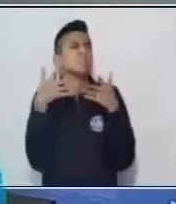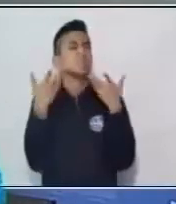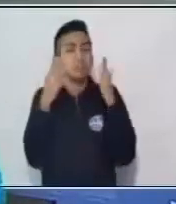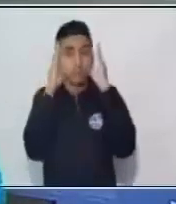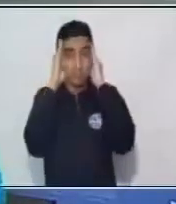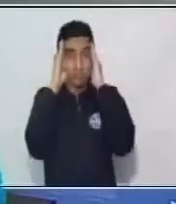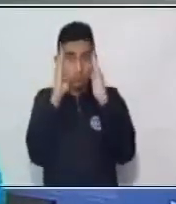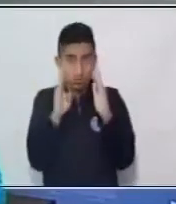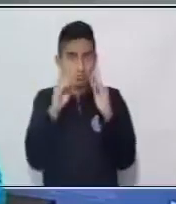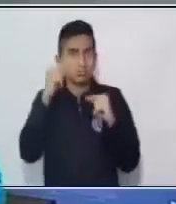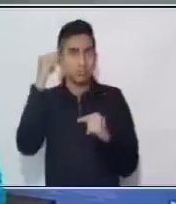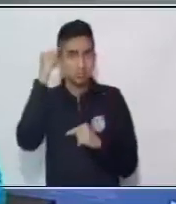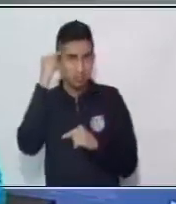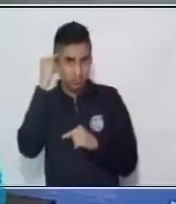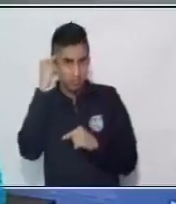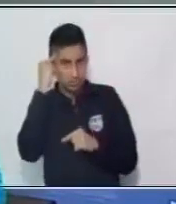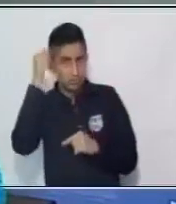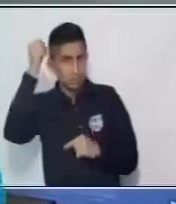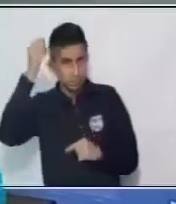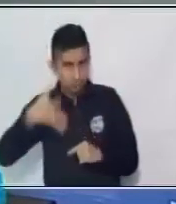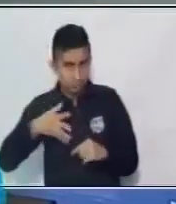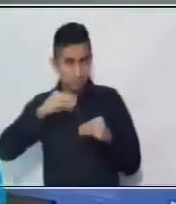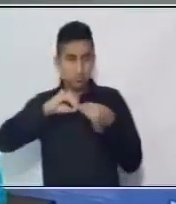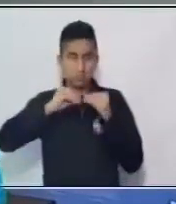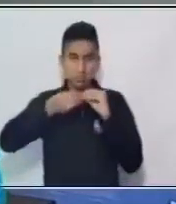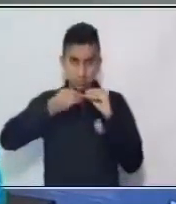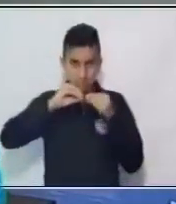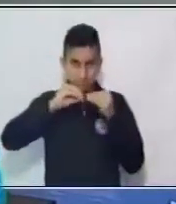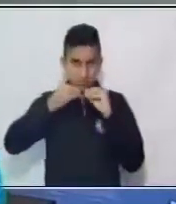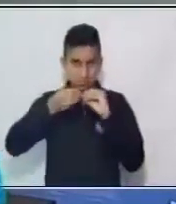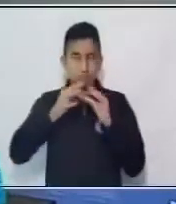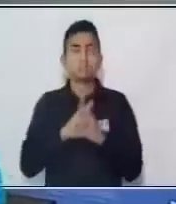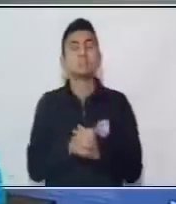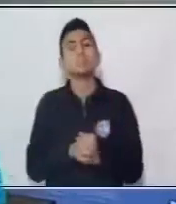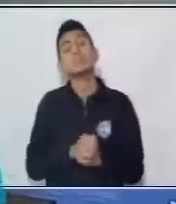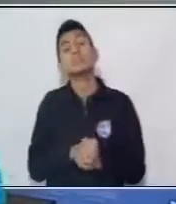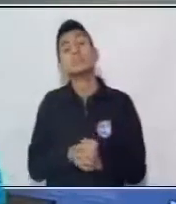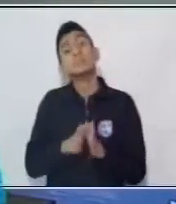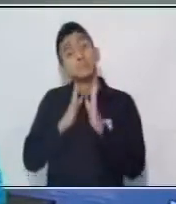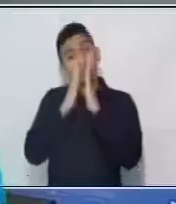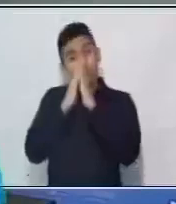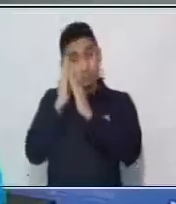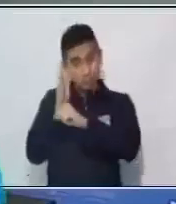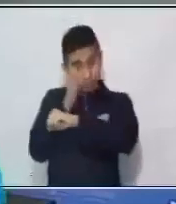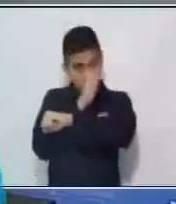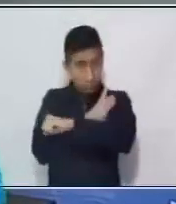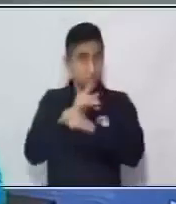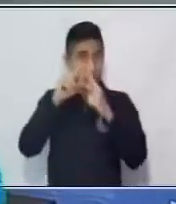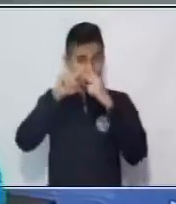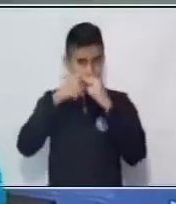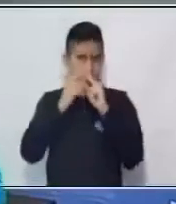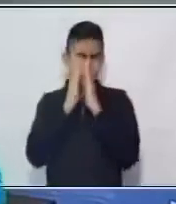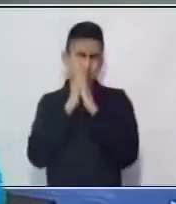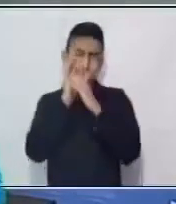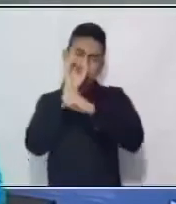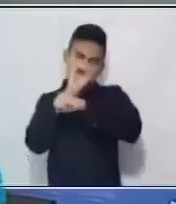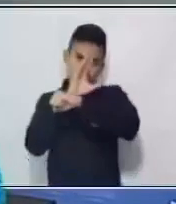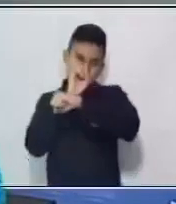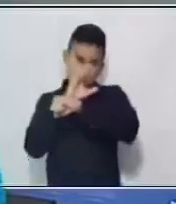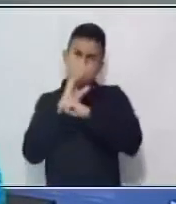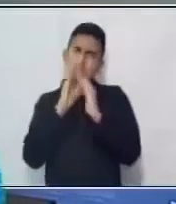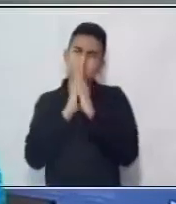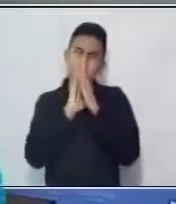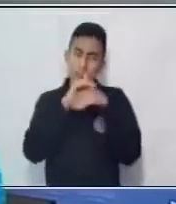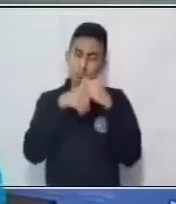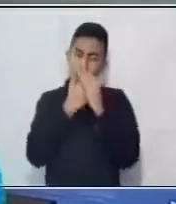la atención y la memoria y habilidad numérica. Antes de empezar, te recomiendo que laves tus manos